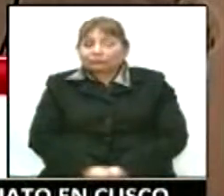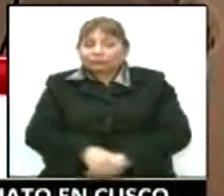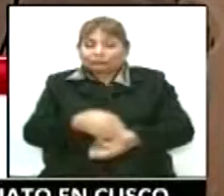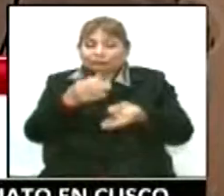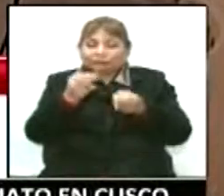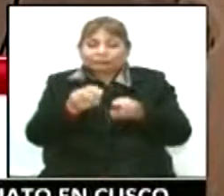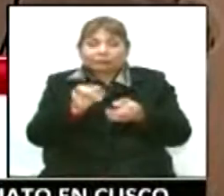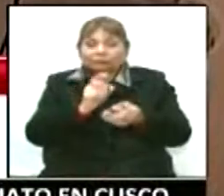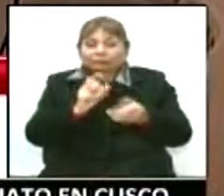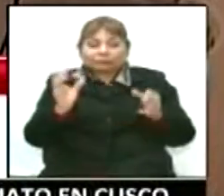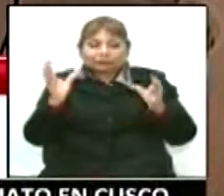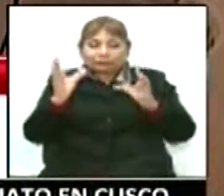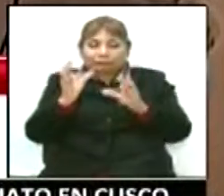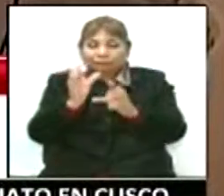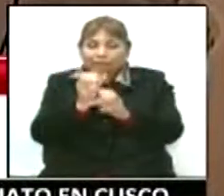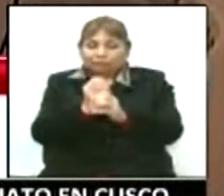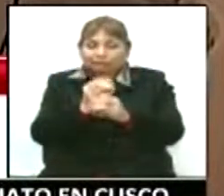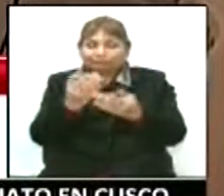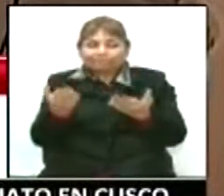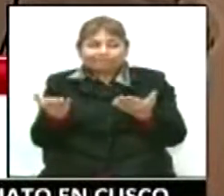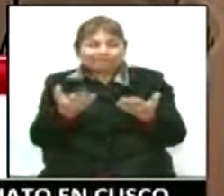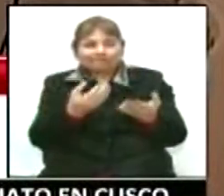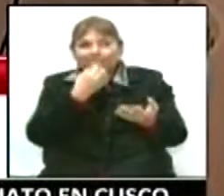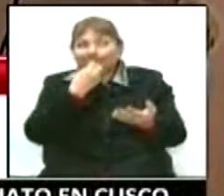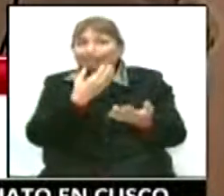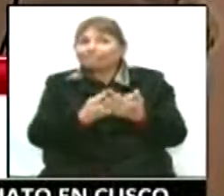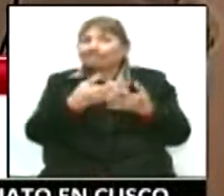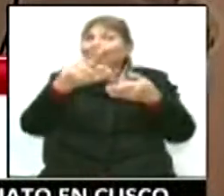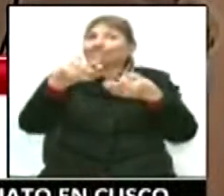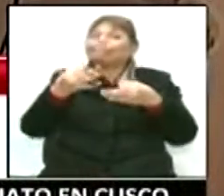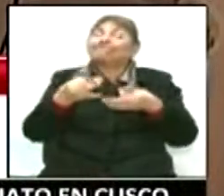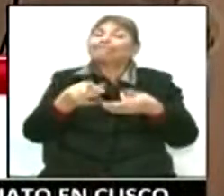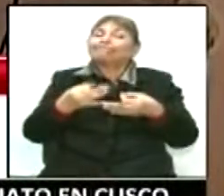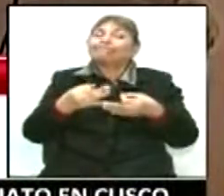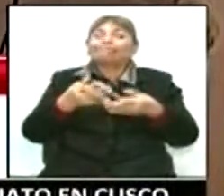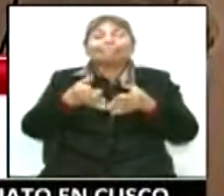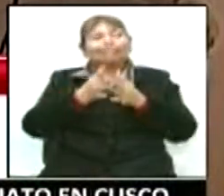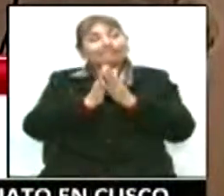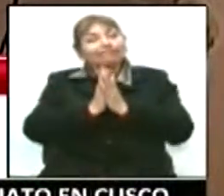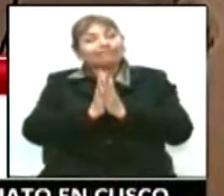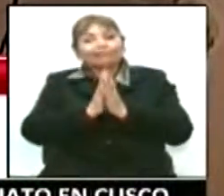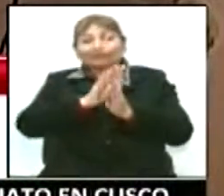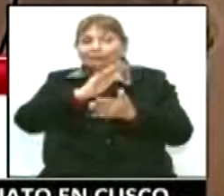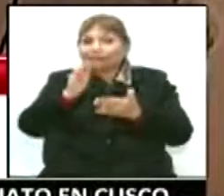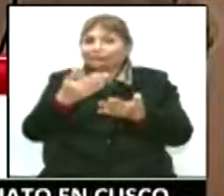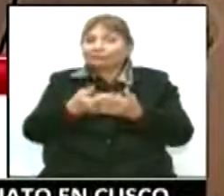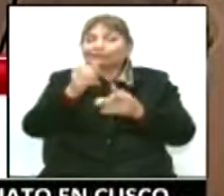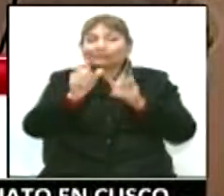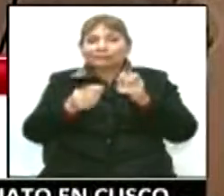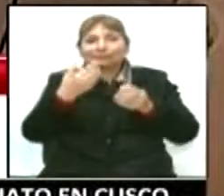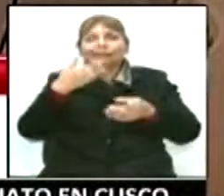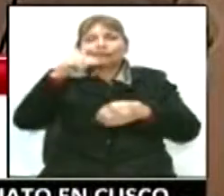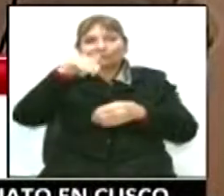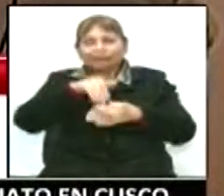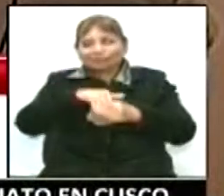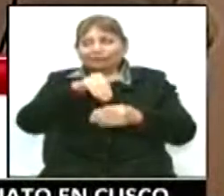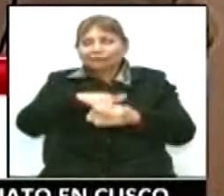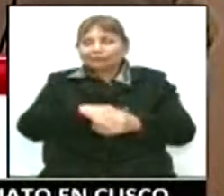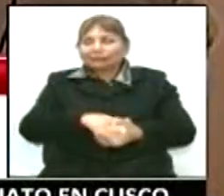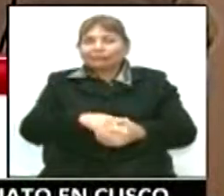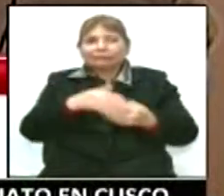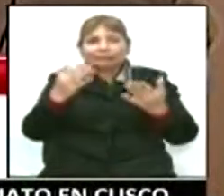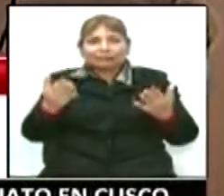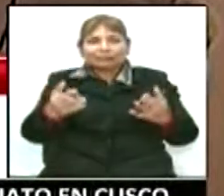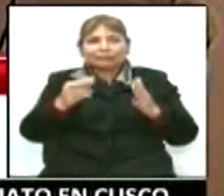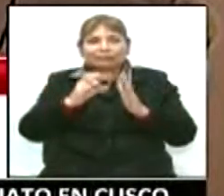bien es cierto no se ajusta también a la realidad y sobre todo al pedido también de todos los ciudadanos, pasamos al voto